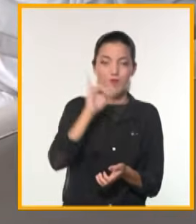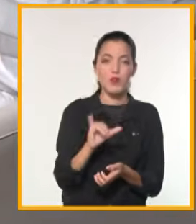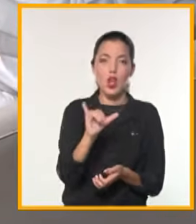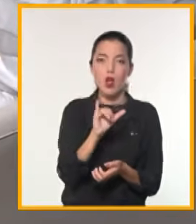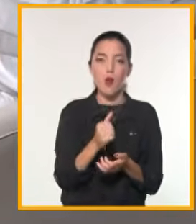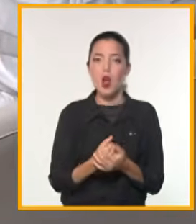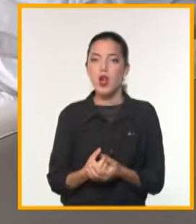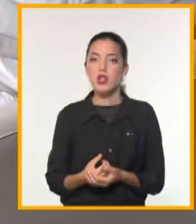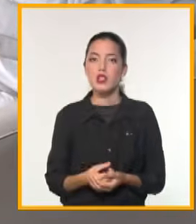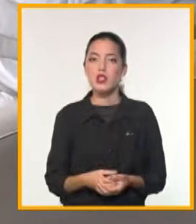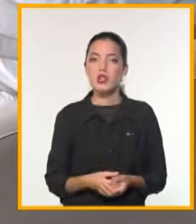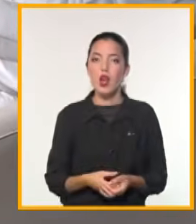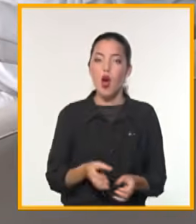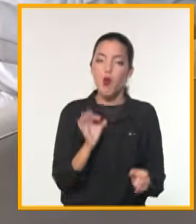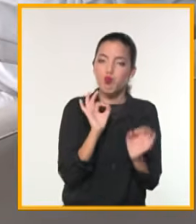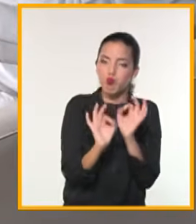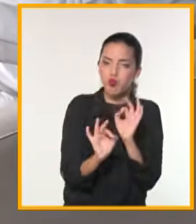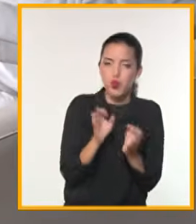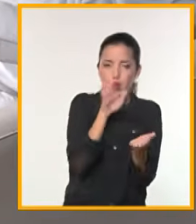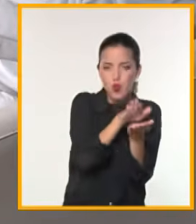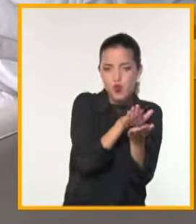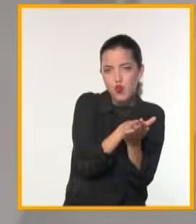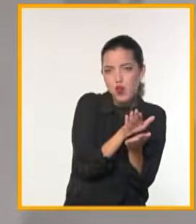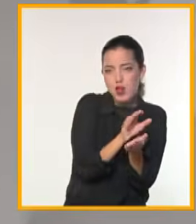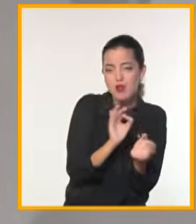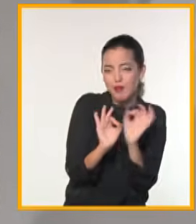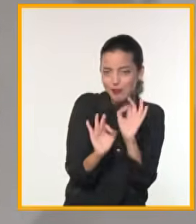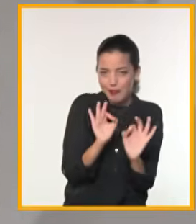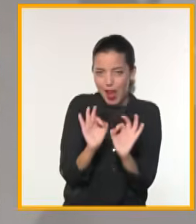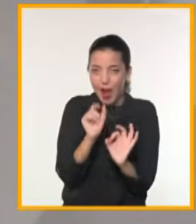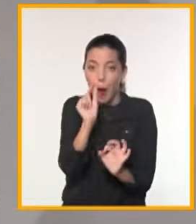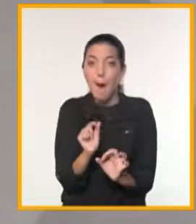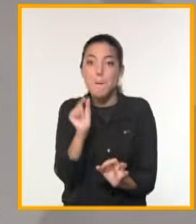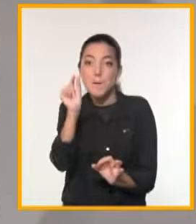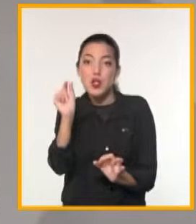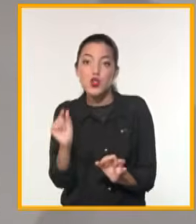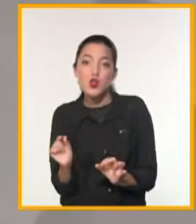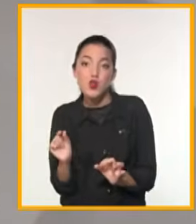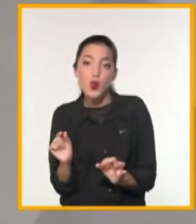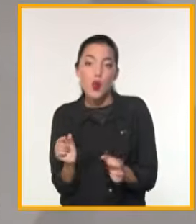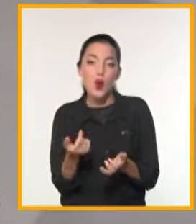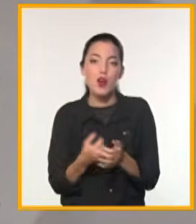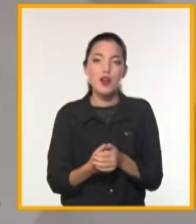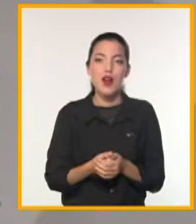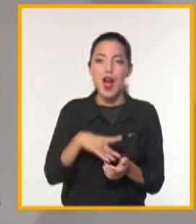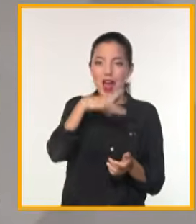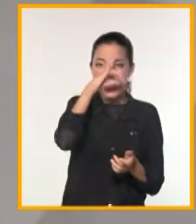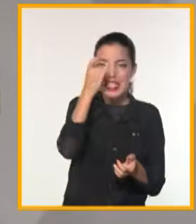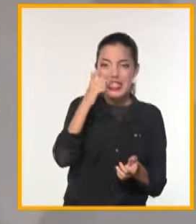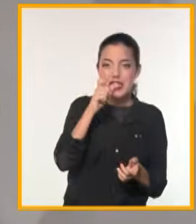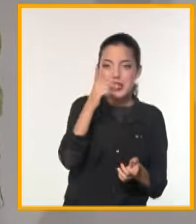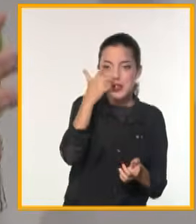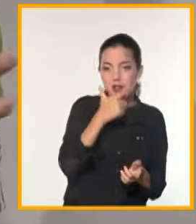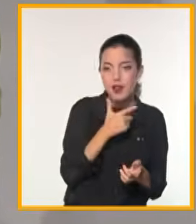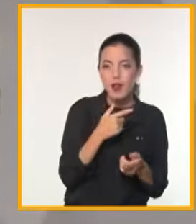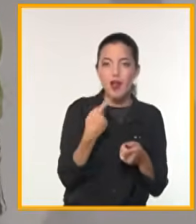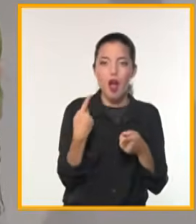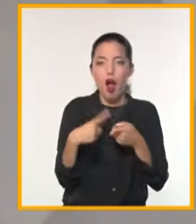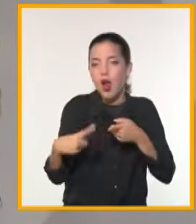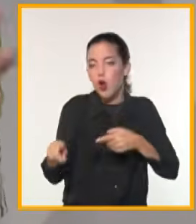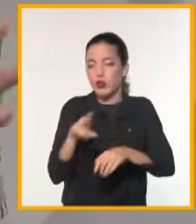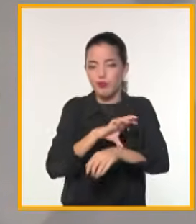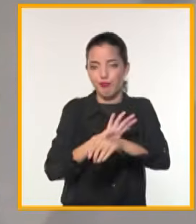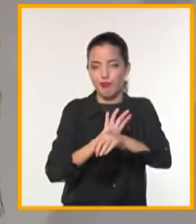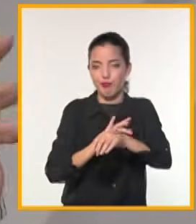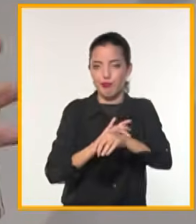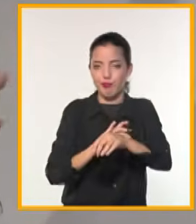todo y los el país. enfermos de SIDA de todo el país. Y todo el mundo tenía miedo a entrar. ajá, así mismo, Y además estaban cercados, como si